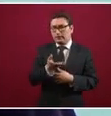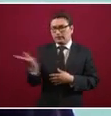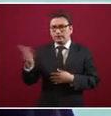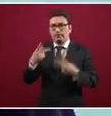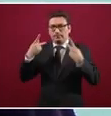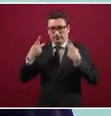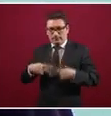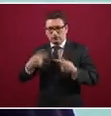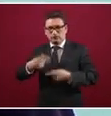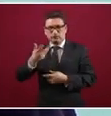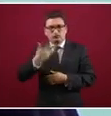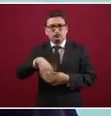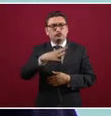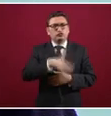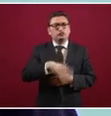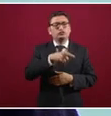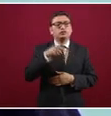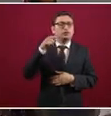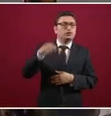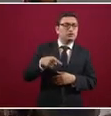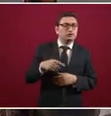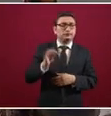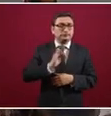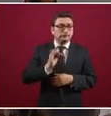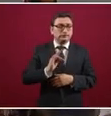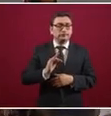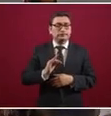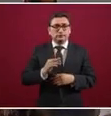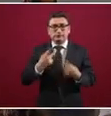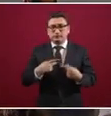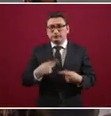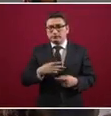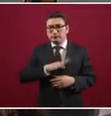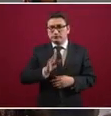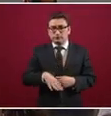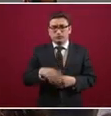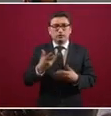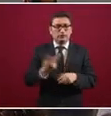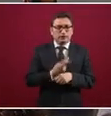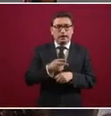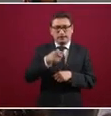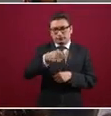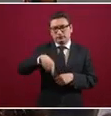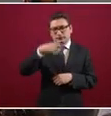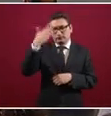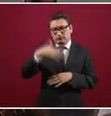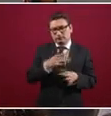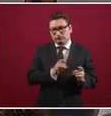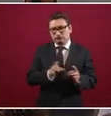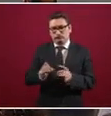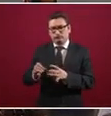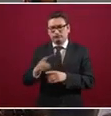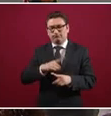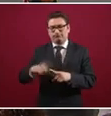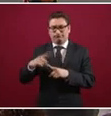buscando sus familiares but cotidianamente y ellos saben la la crisis en la que nos encontramos